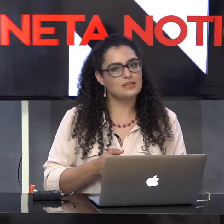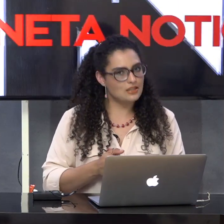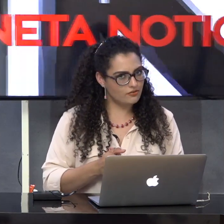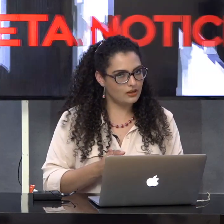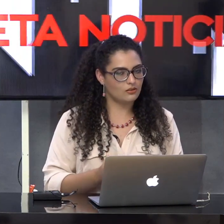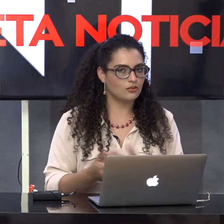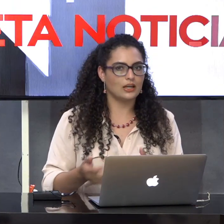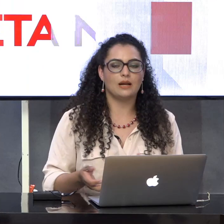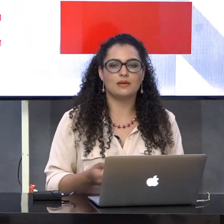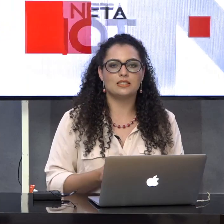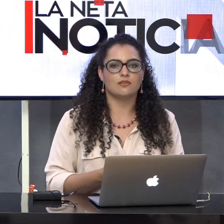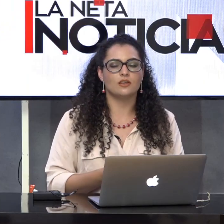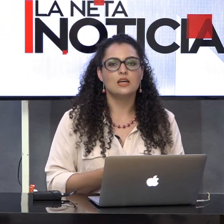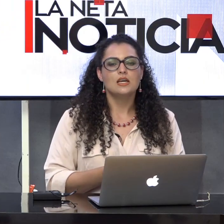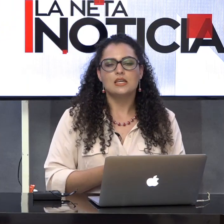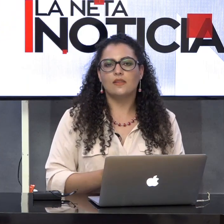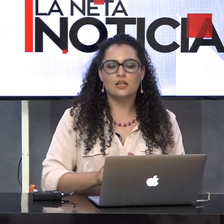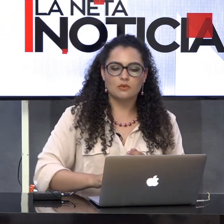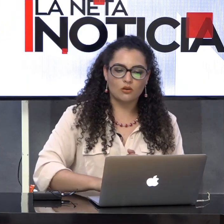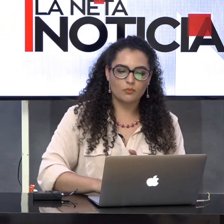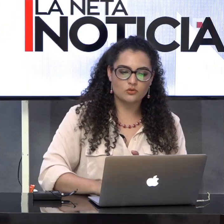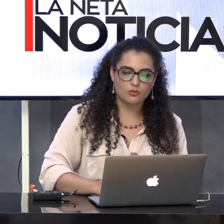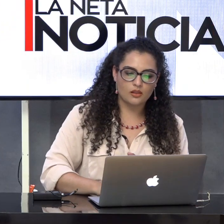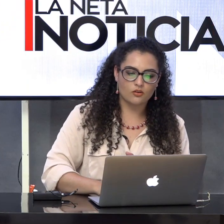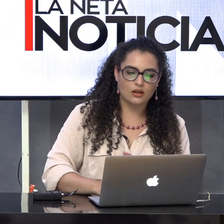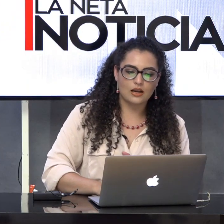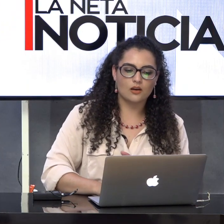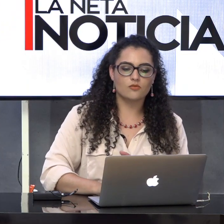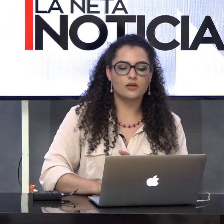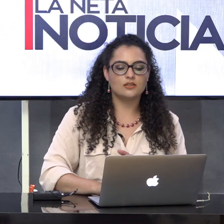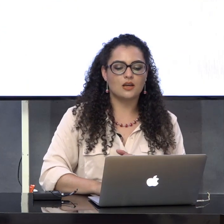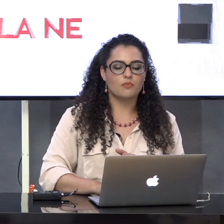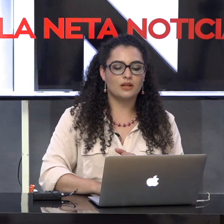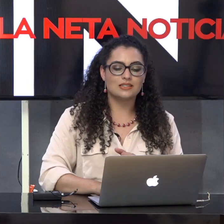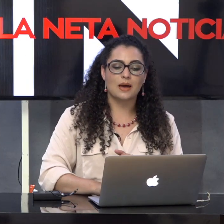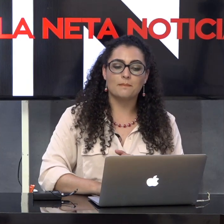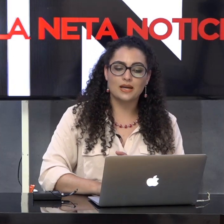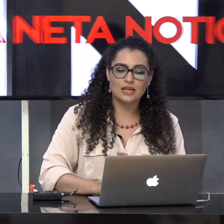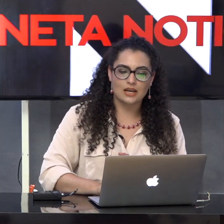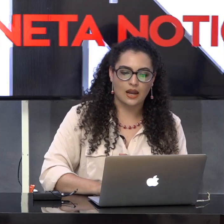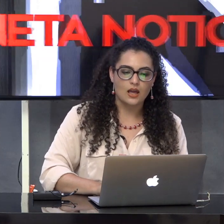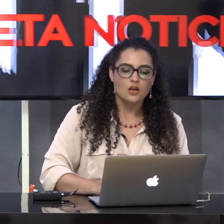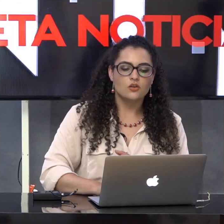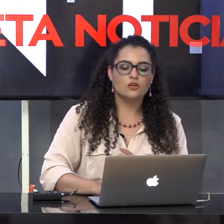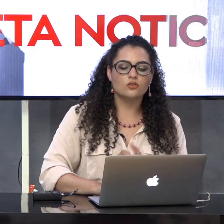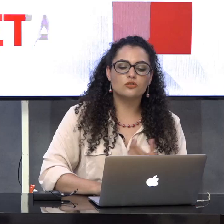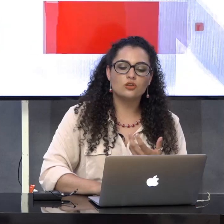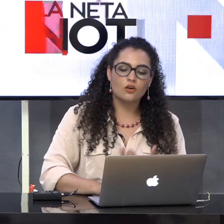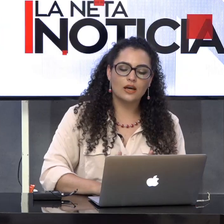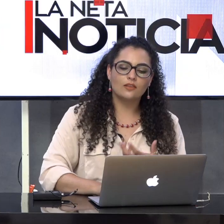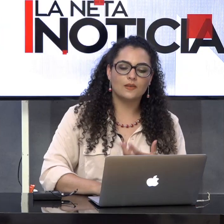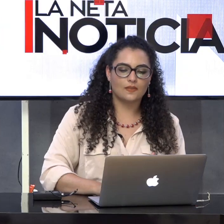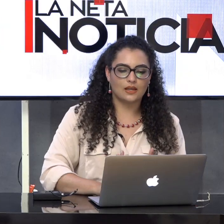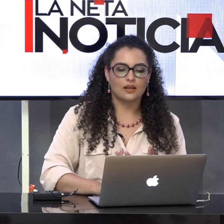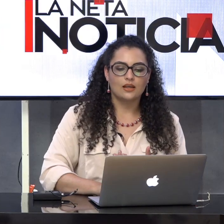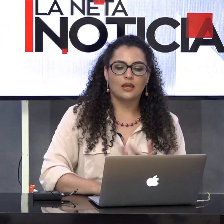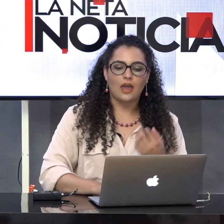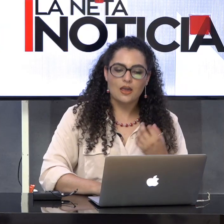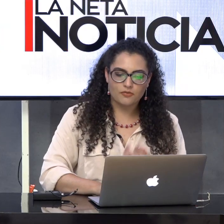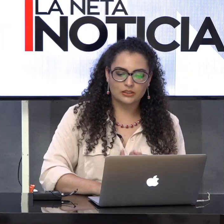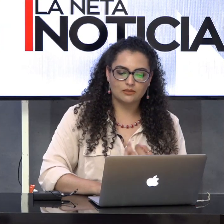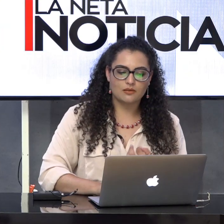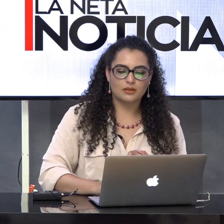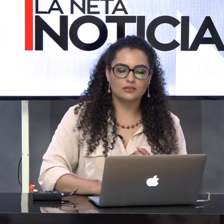a Bansefi, o lo que era Bansefi, y Andrés Manuel López Obrador, en la conferencia de prensa mañanera, nos dio a entender